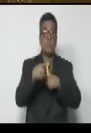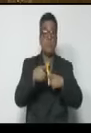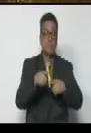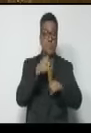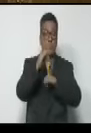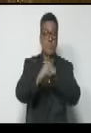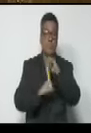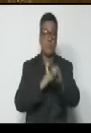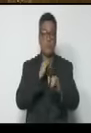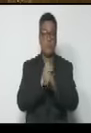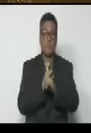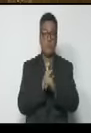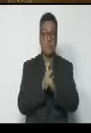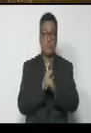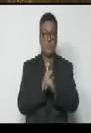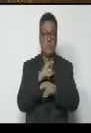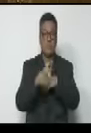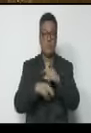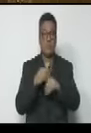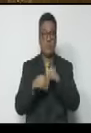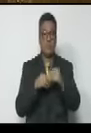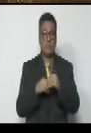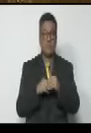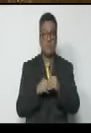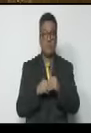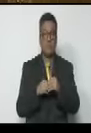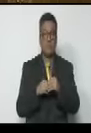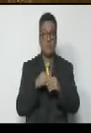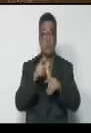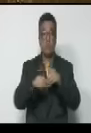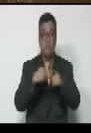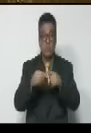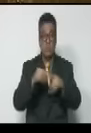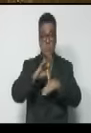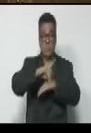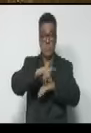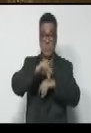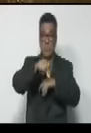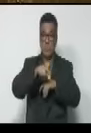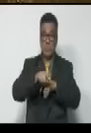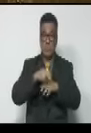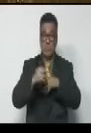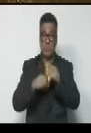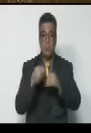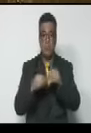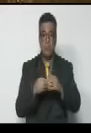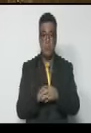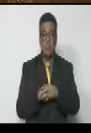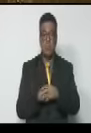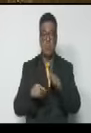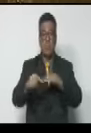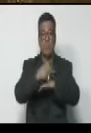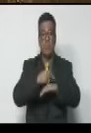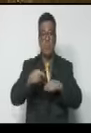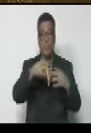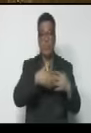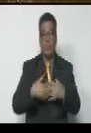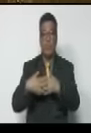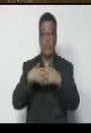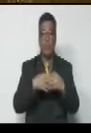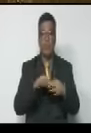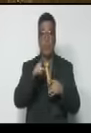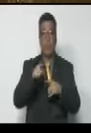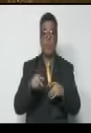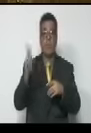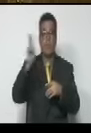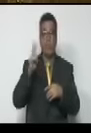instancias internacionales pertinentes la operación delincuencial ejecutada por los gobiernos de Estados Unidos de América